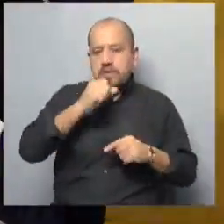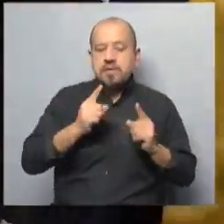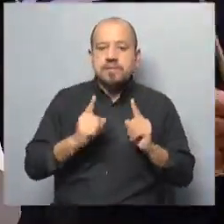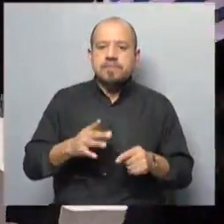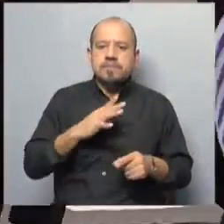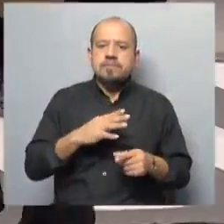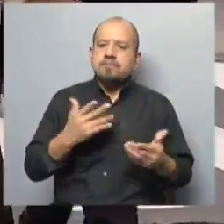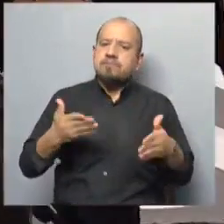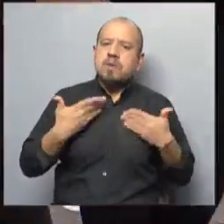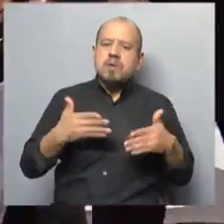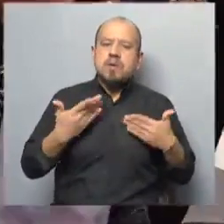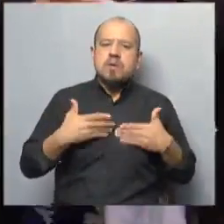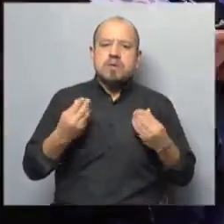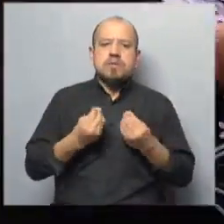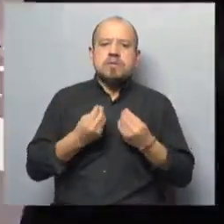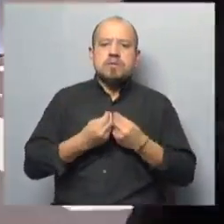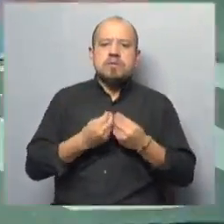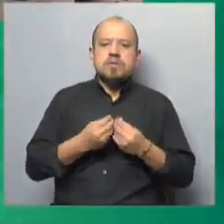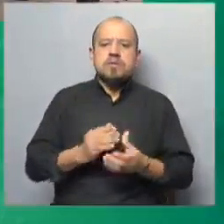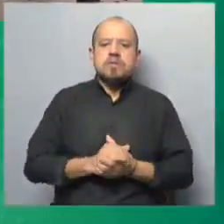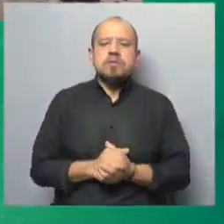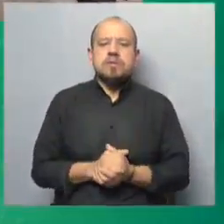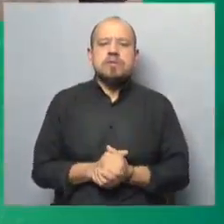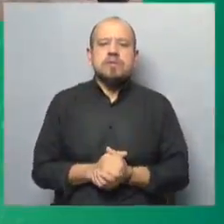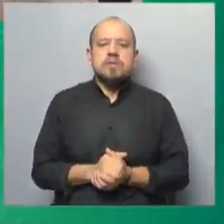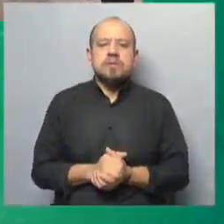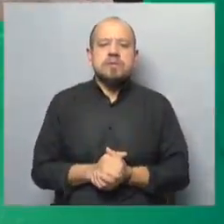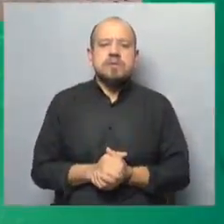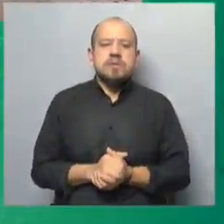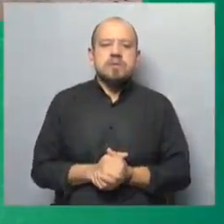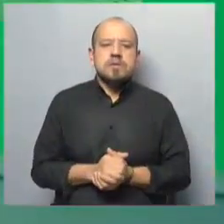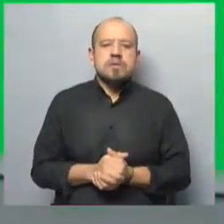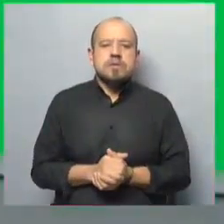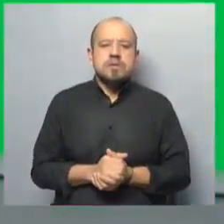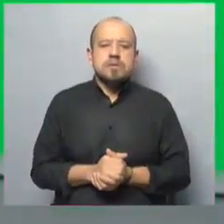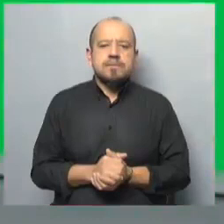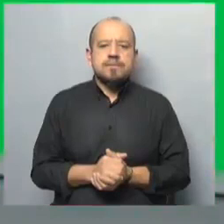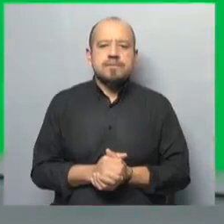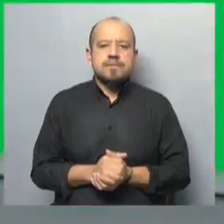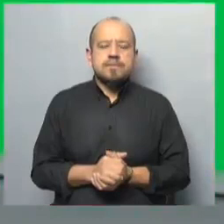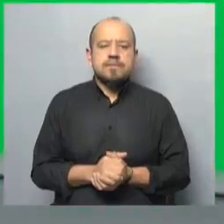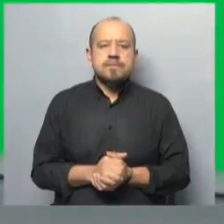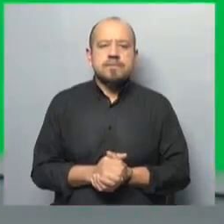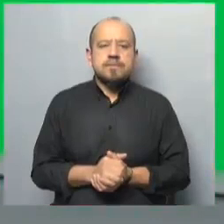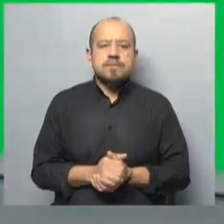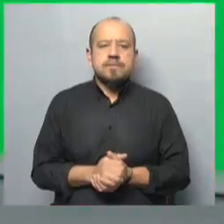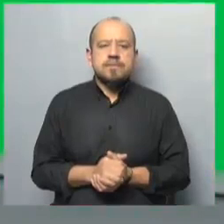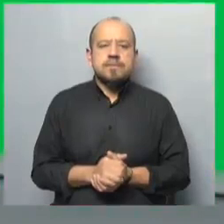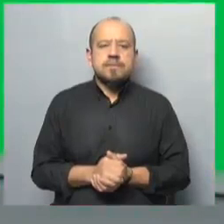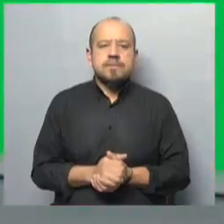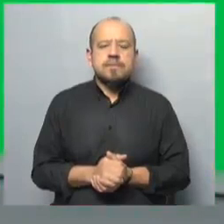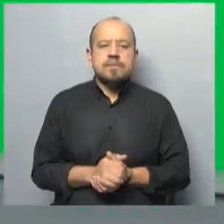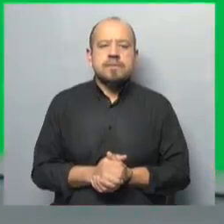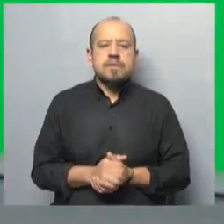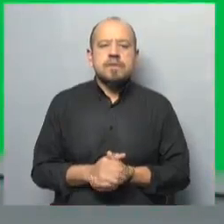de protestas que se dieron en el acto protocolar. Bárbaro, volvemos cuando tú lo dispongas, Luca. Entre tanto, les contamos que el